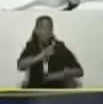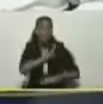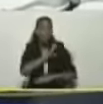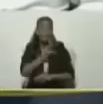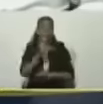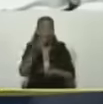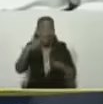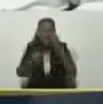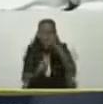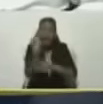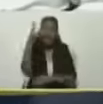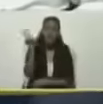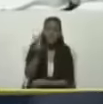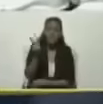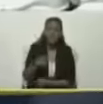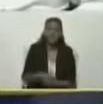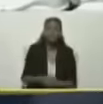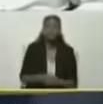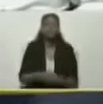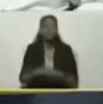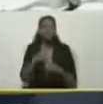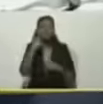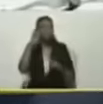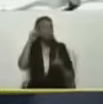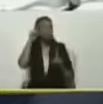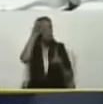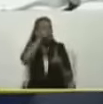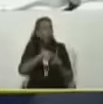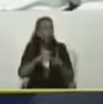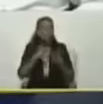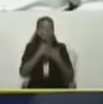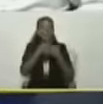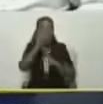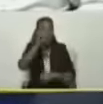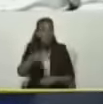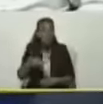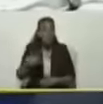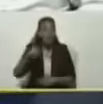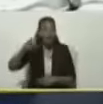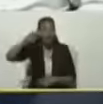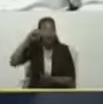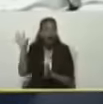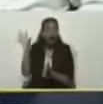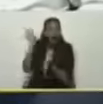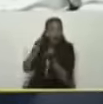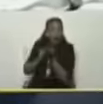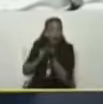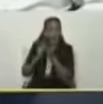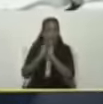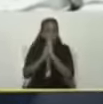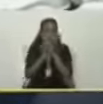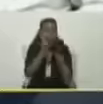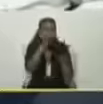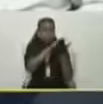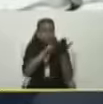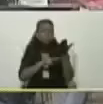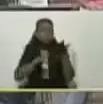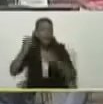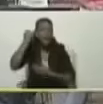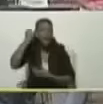Basado en los pensamientos del libertador Simón Bolívar, que